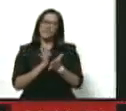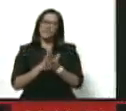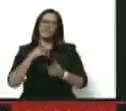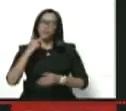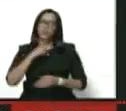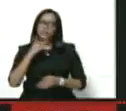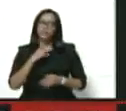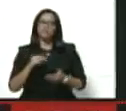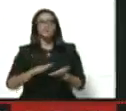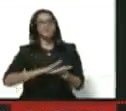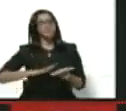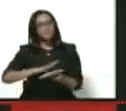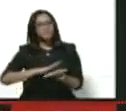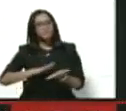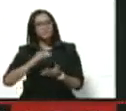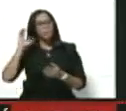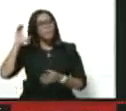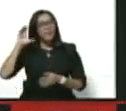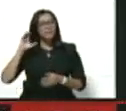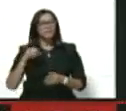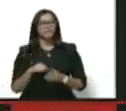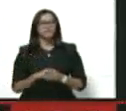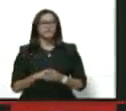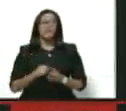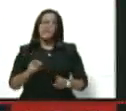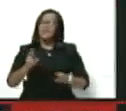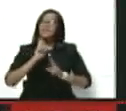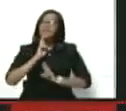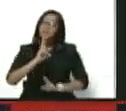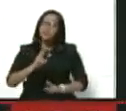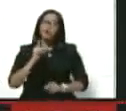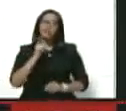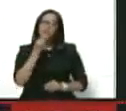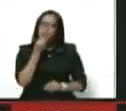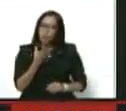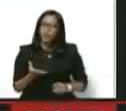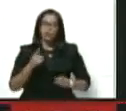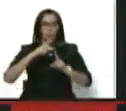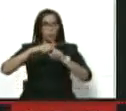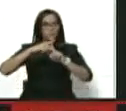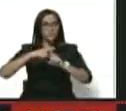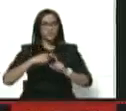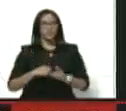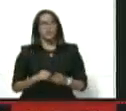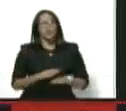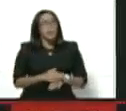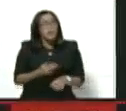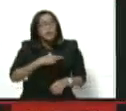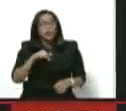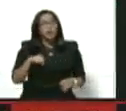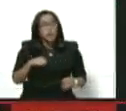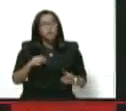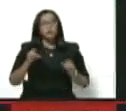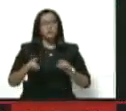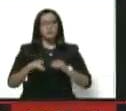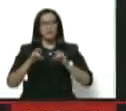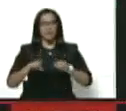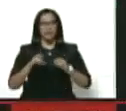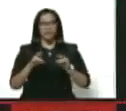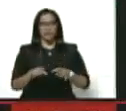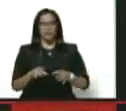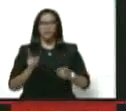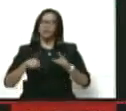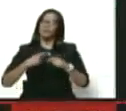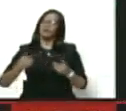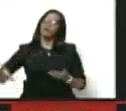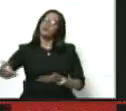la recuperación del país. El resultado tiene que ser lo bueno, lo positivo, porque nosotros sembramos y luego